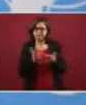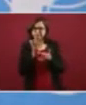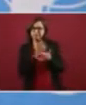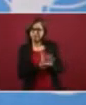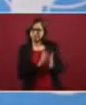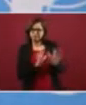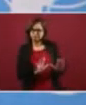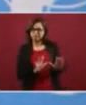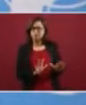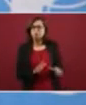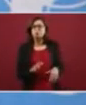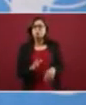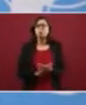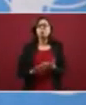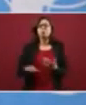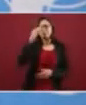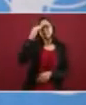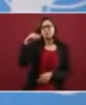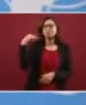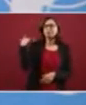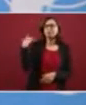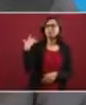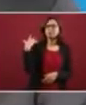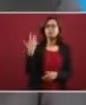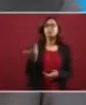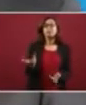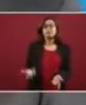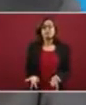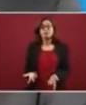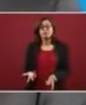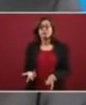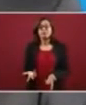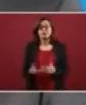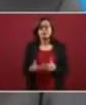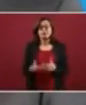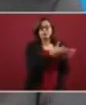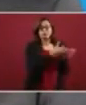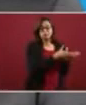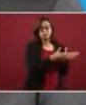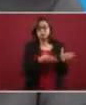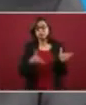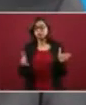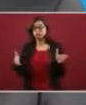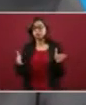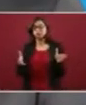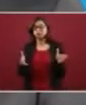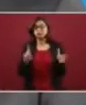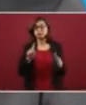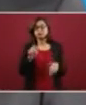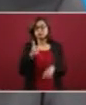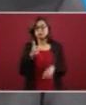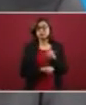olvidó y en este periodo se